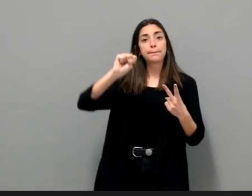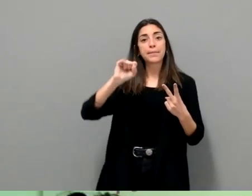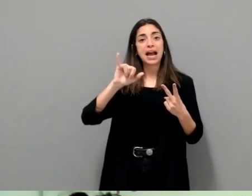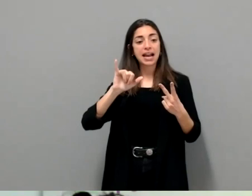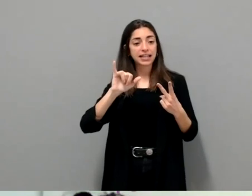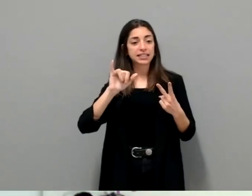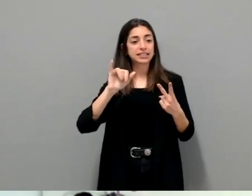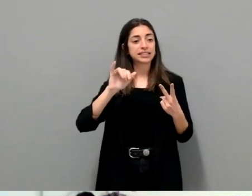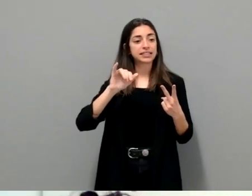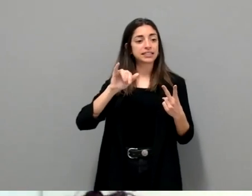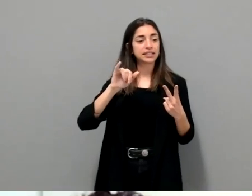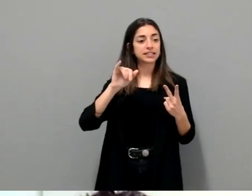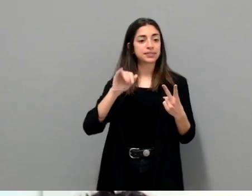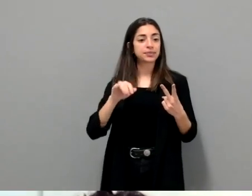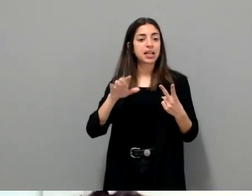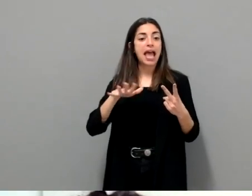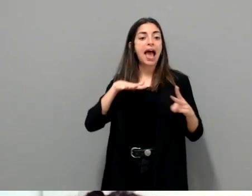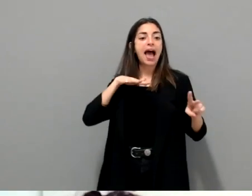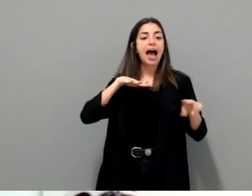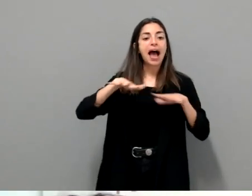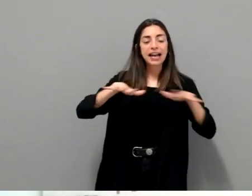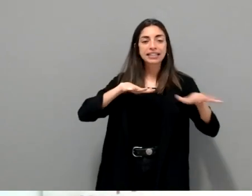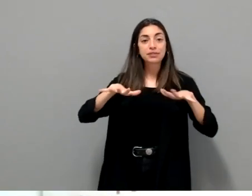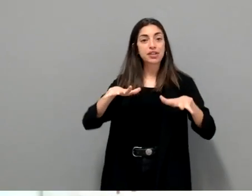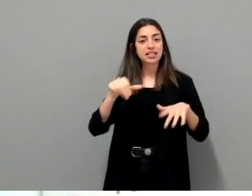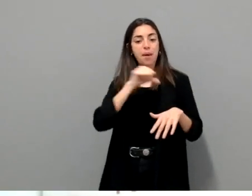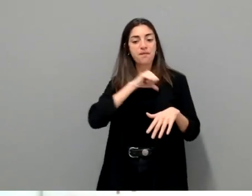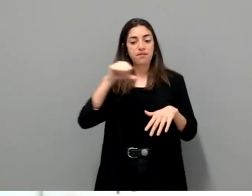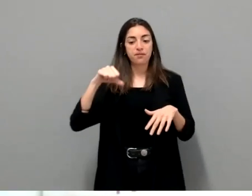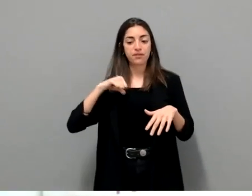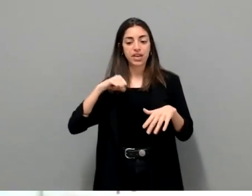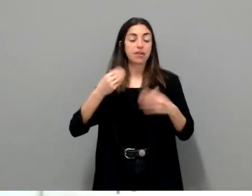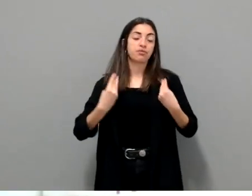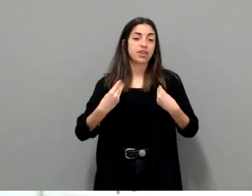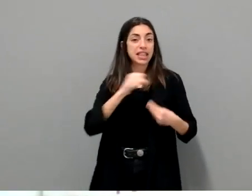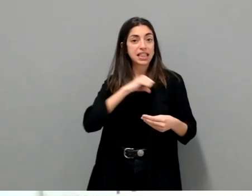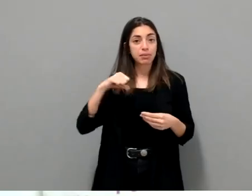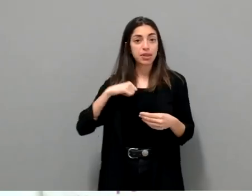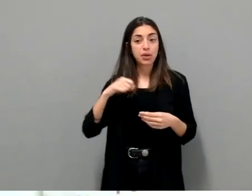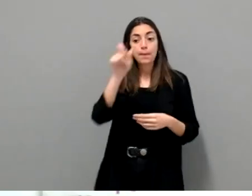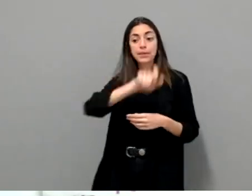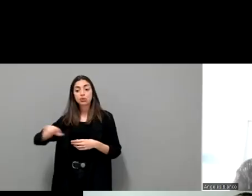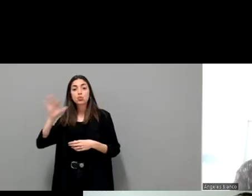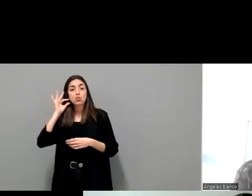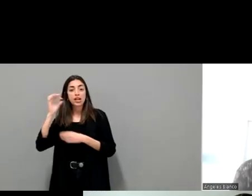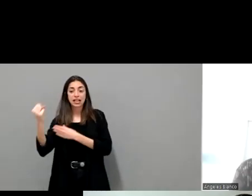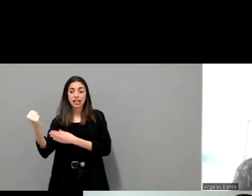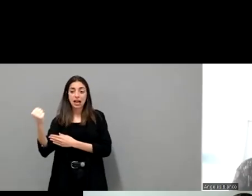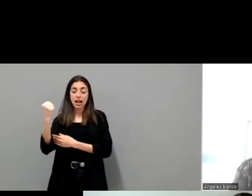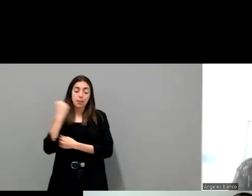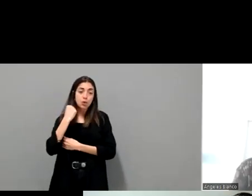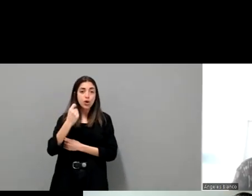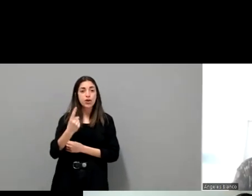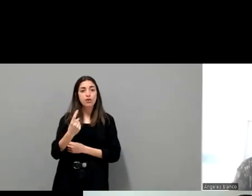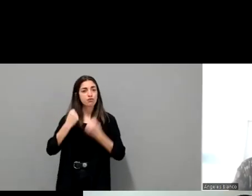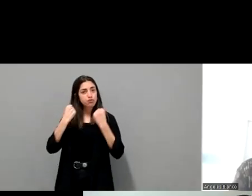Illana, activista por la vida independiente de las mujeres con grandes necesidades de apoyo. A